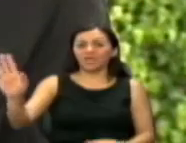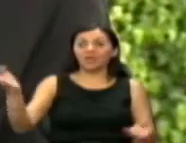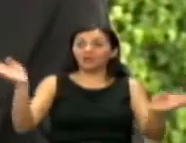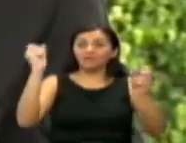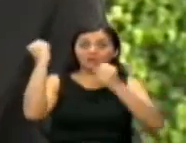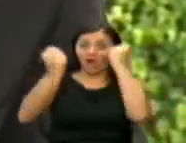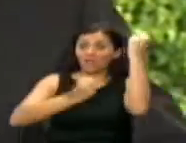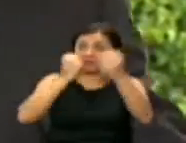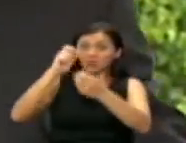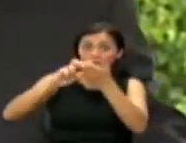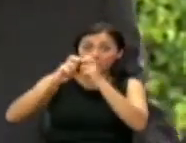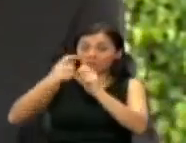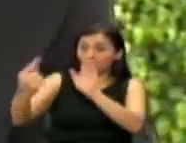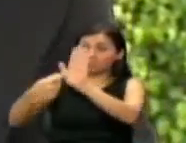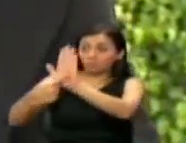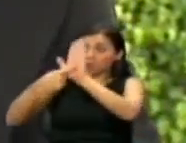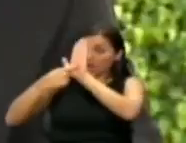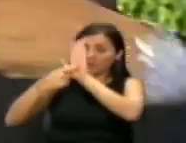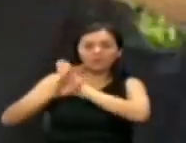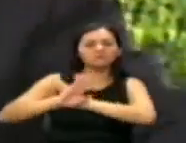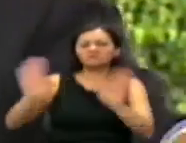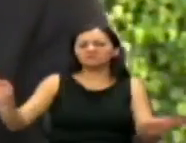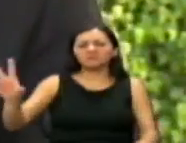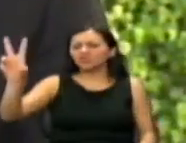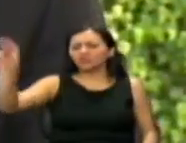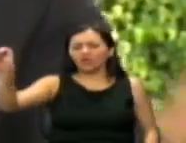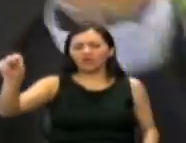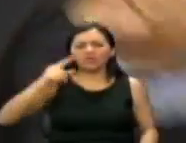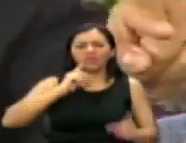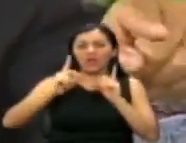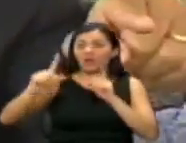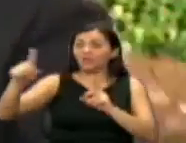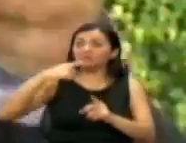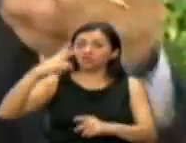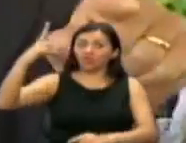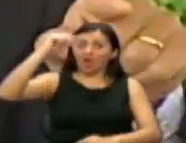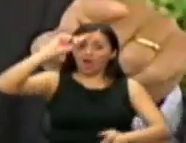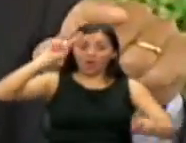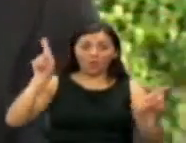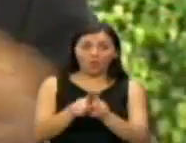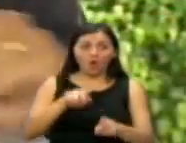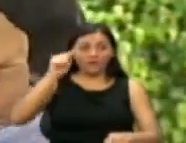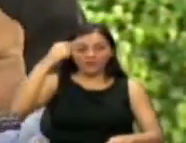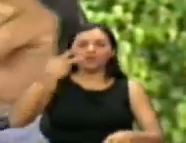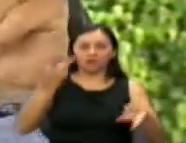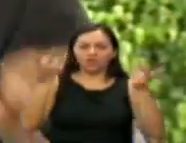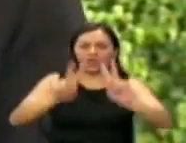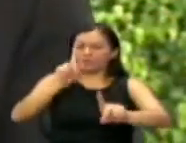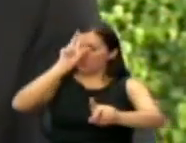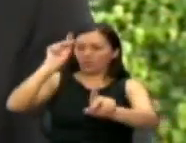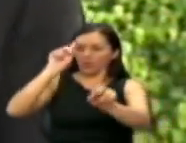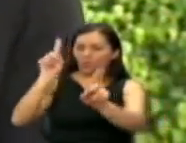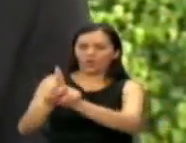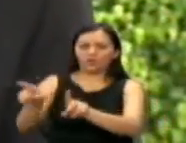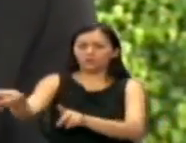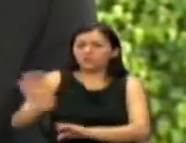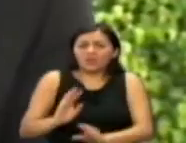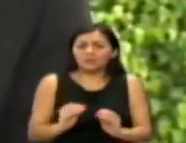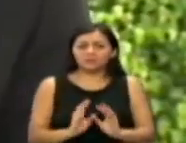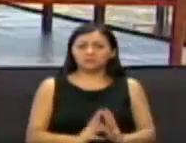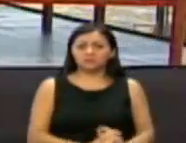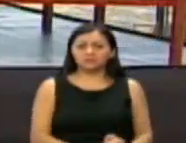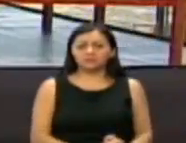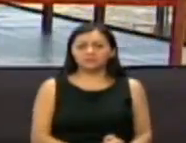violentos jamás vamos a dialogar. Ellos lo rechazaron el diálogo. Nosotros también lo rechazamos. Con esa gente que hace tanto daño al país, no hay nada que dialogar. Carla, por favor.